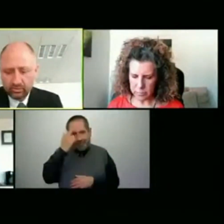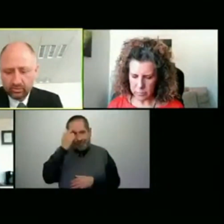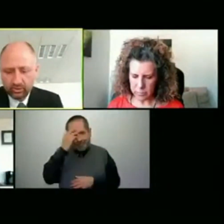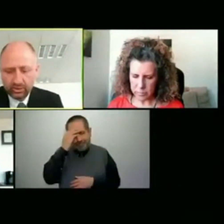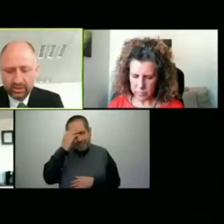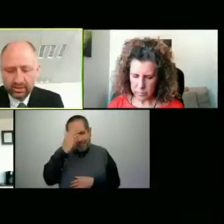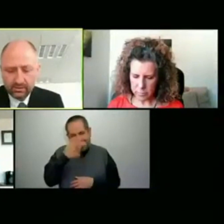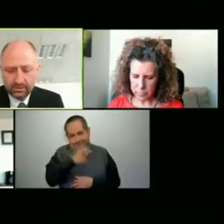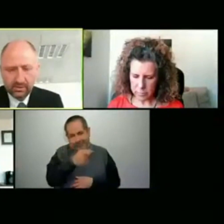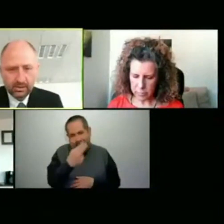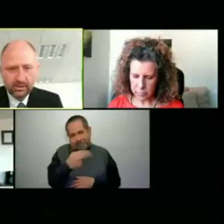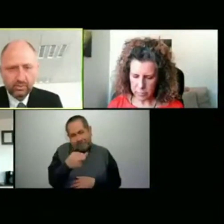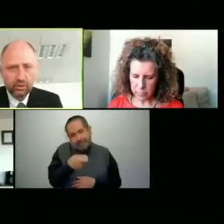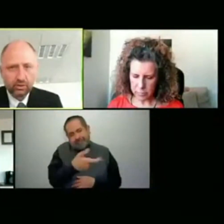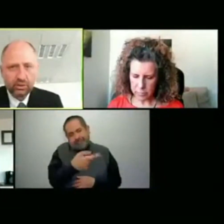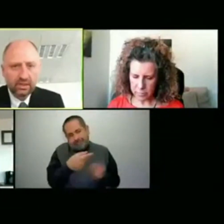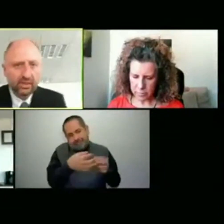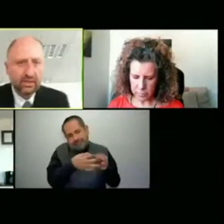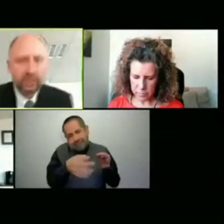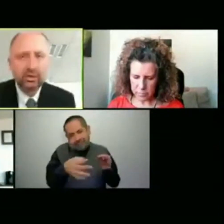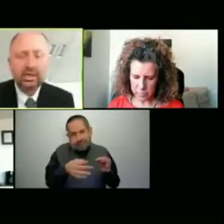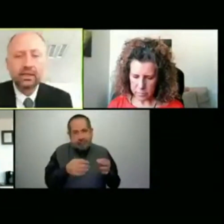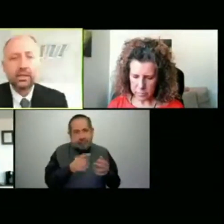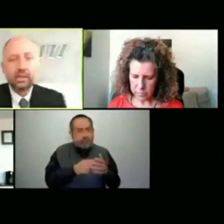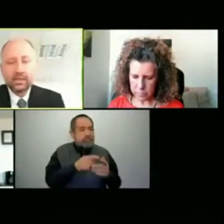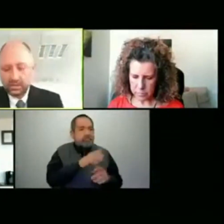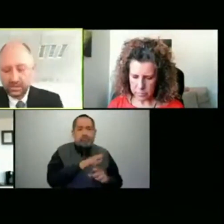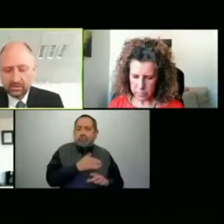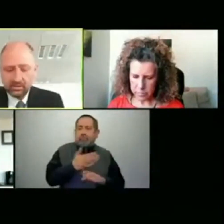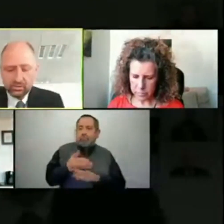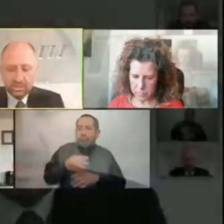Revolucionario Institucional en contra del director de la CORAD